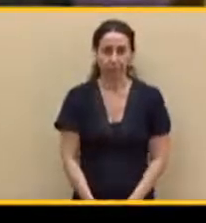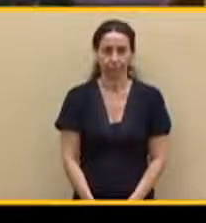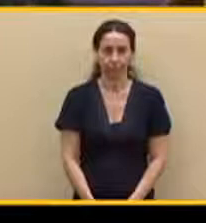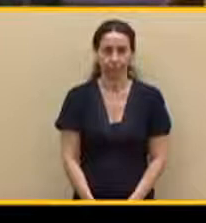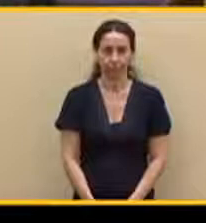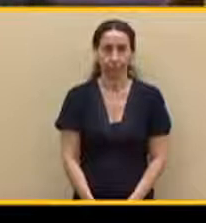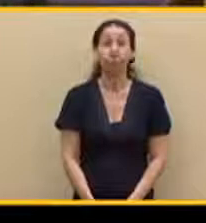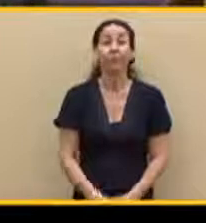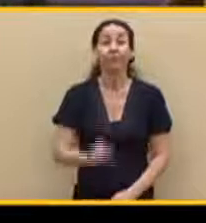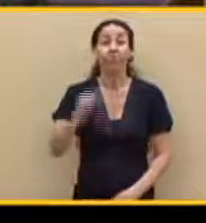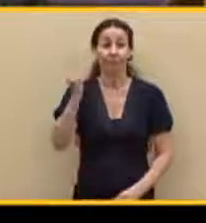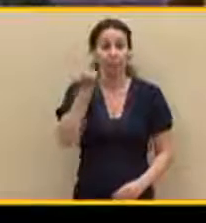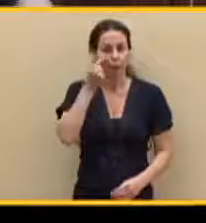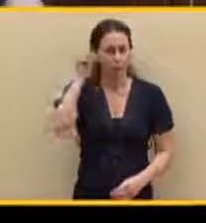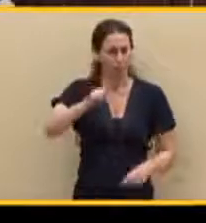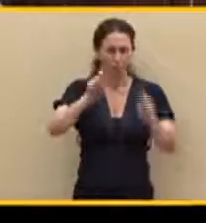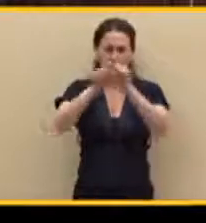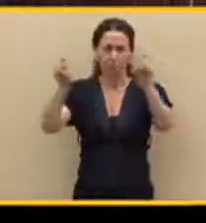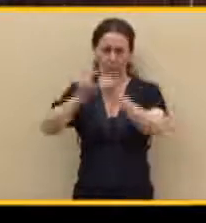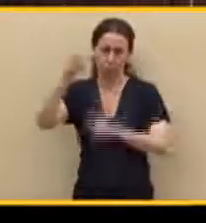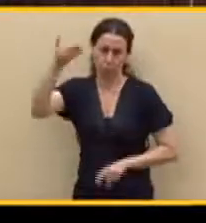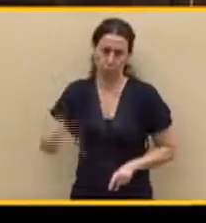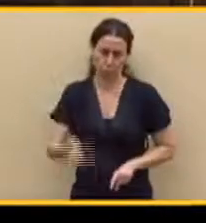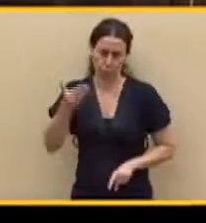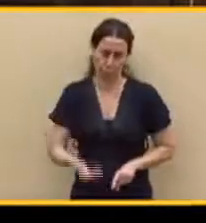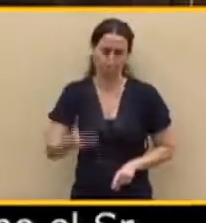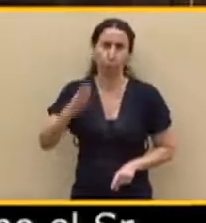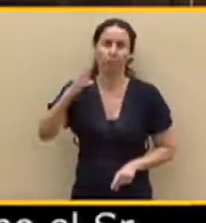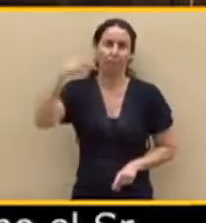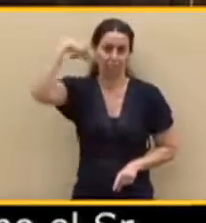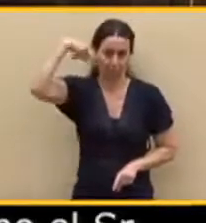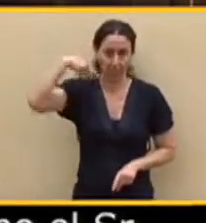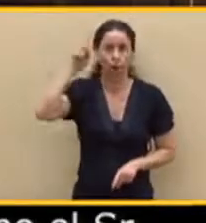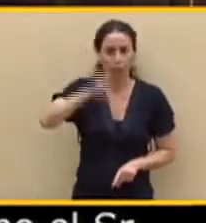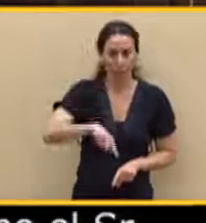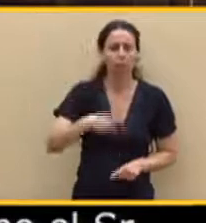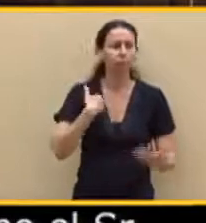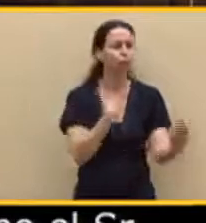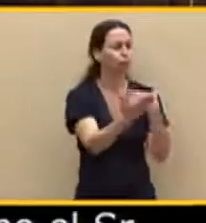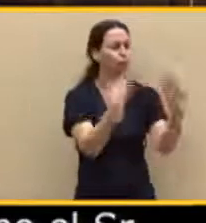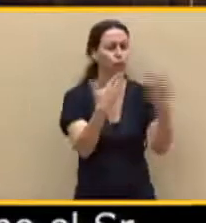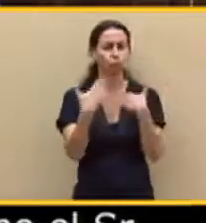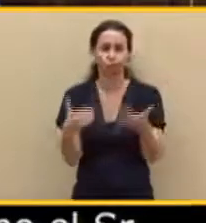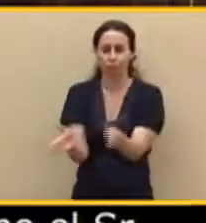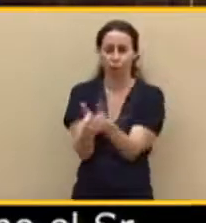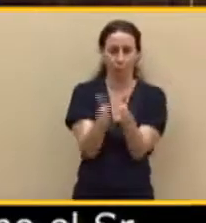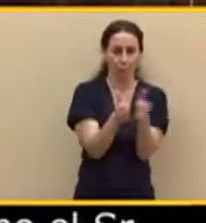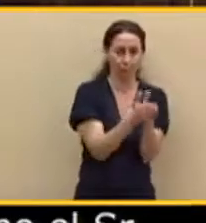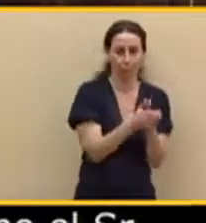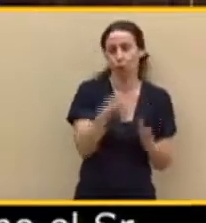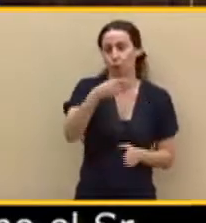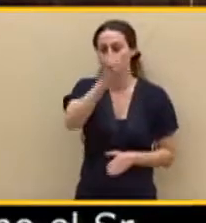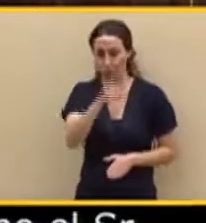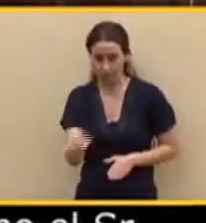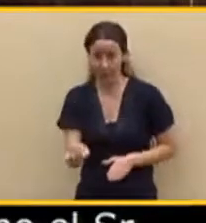Y encontramos a importantes empresarios como el señor Cerezo manteniendo edificantes conversaciones con su colega Ignacio González. Fíjense lo que se